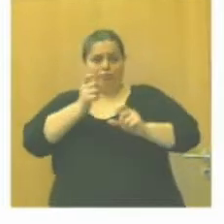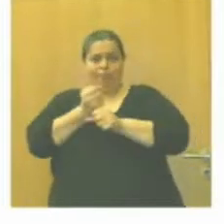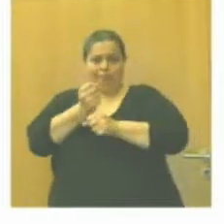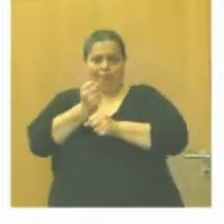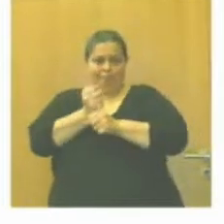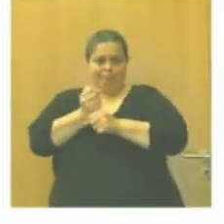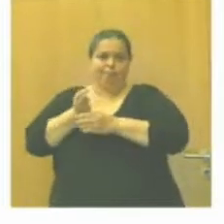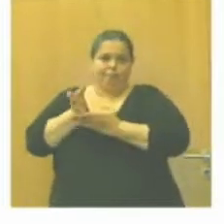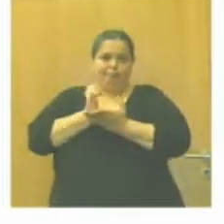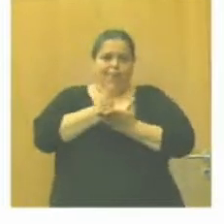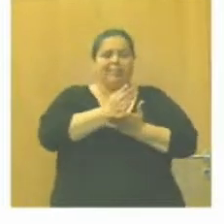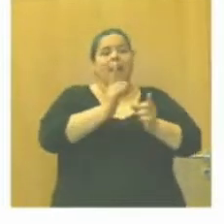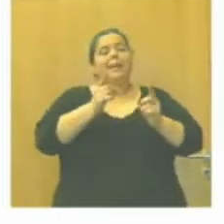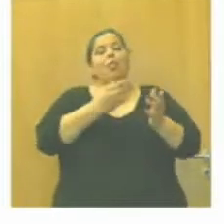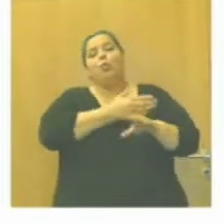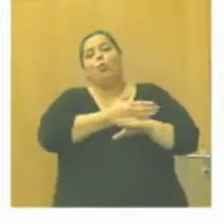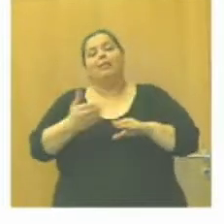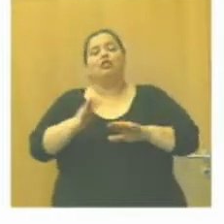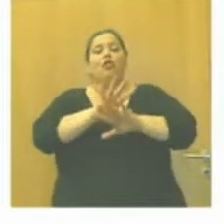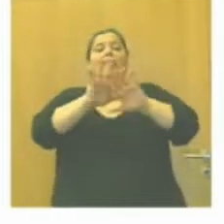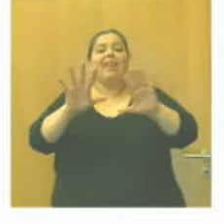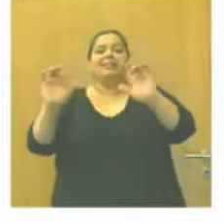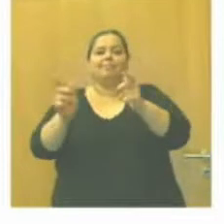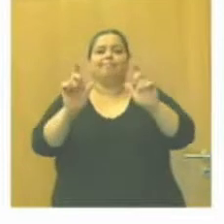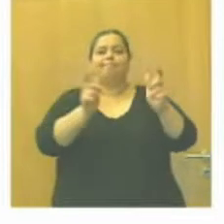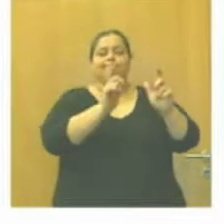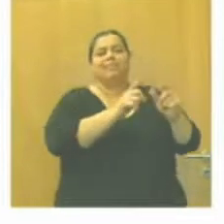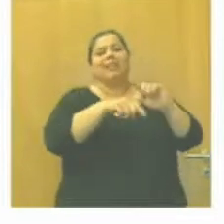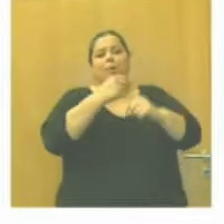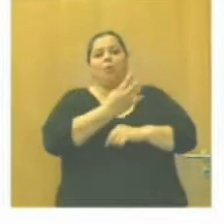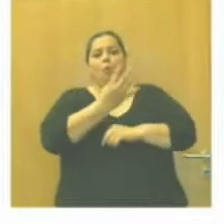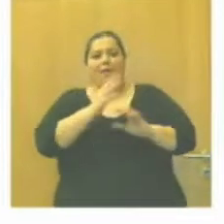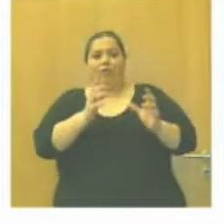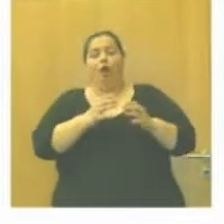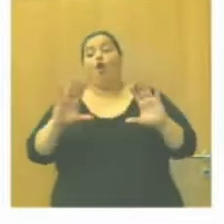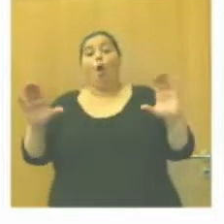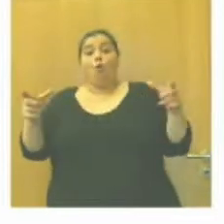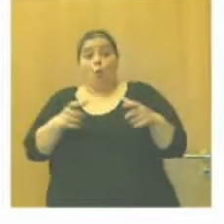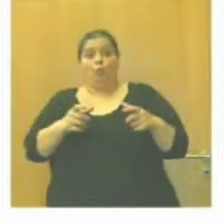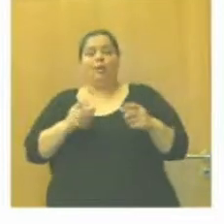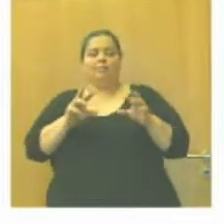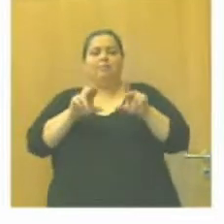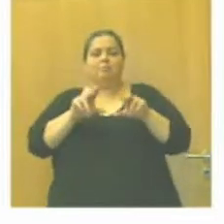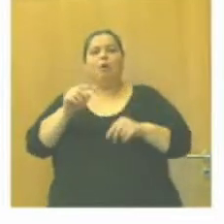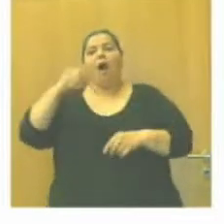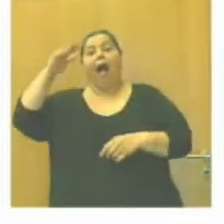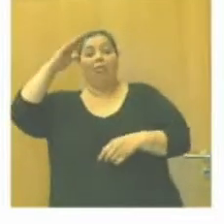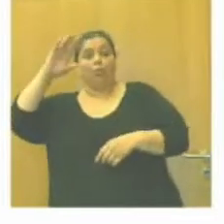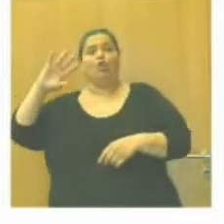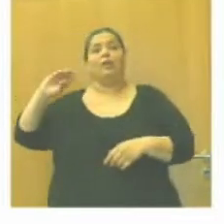una duración de 10 sesiones conjuntas y 4 separadas. Conjuntas significa con los